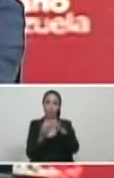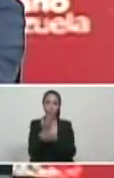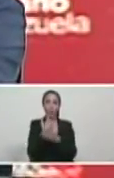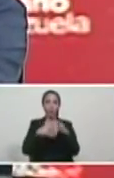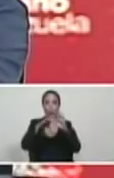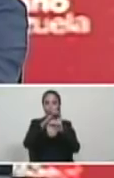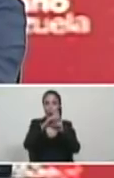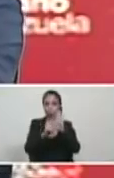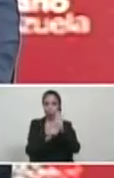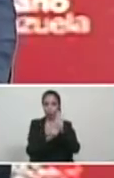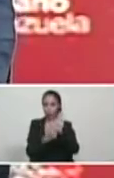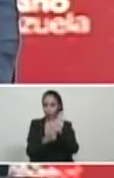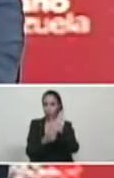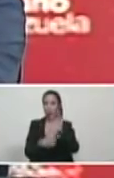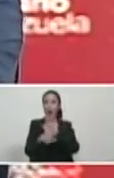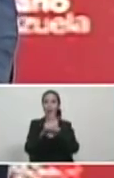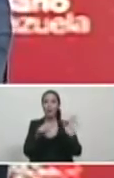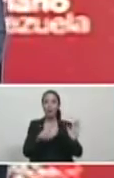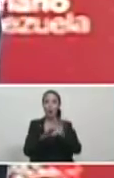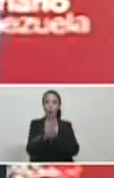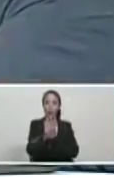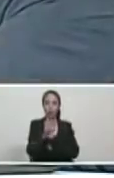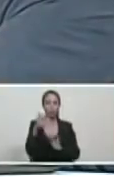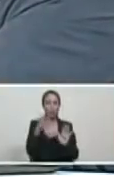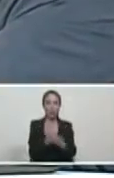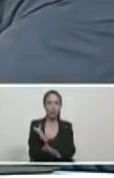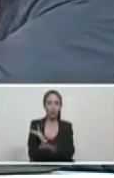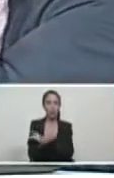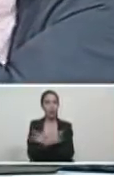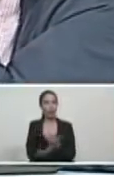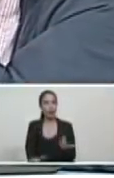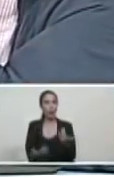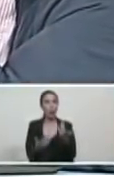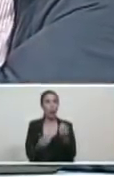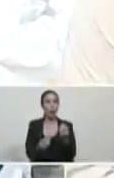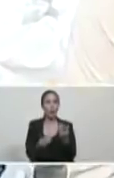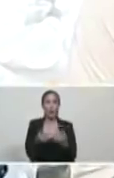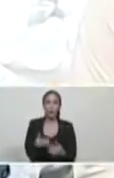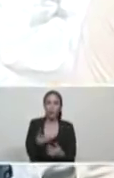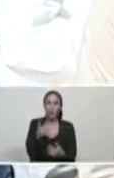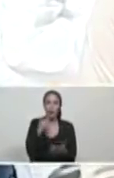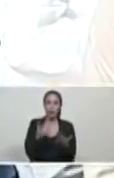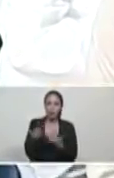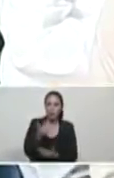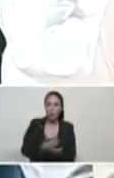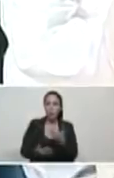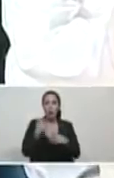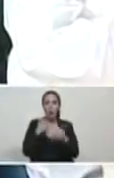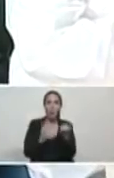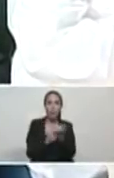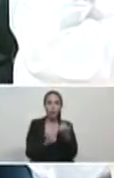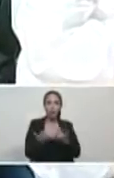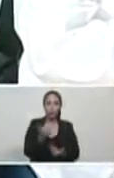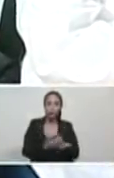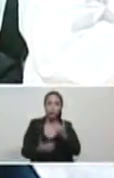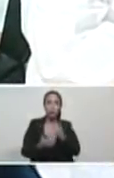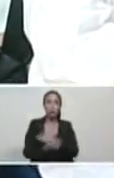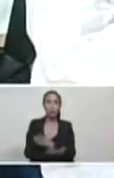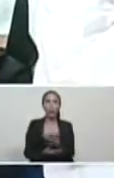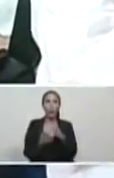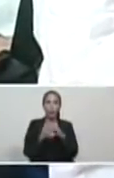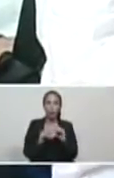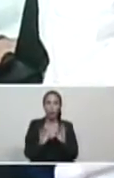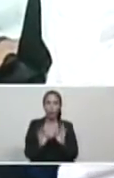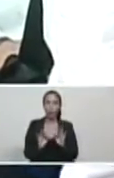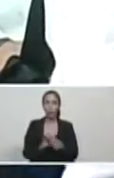Artículo cuarto, principio de cooperación, el principio de solidaridad y el principio de corresponsabilidad.